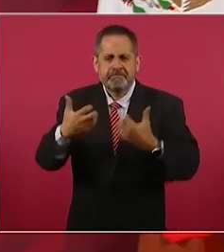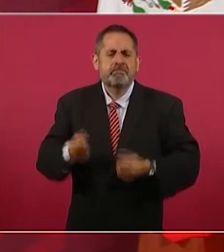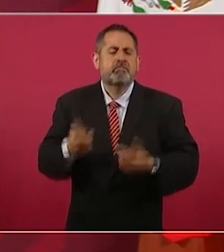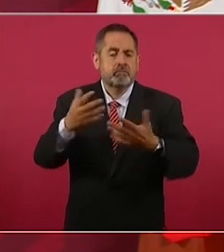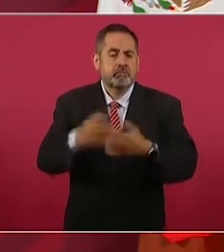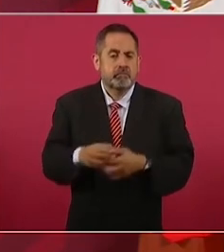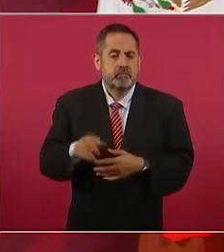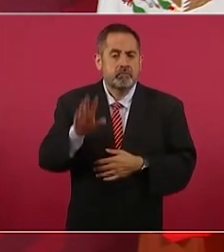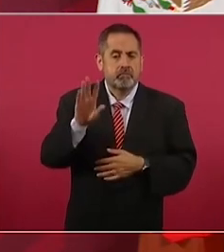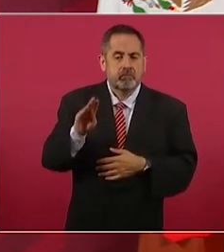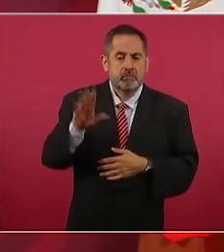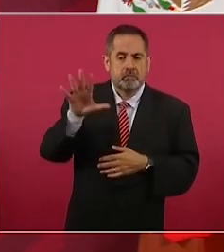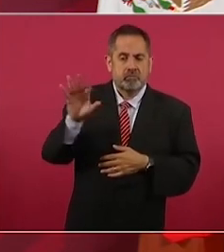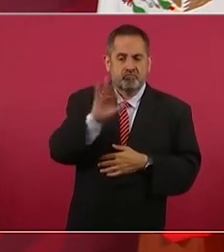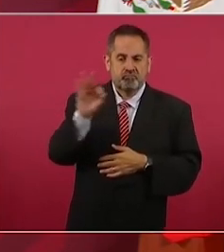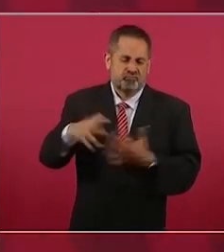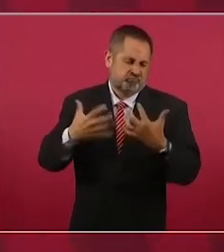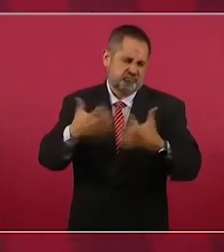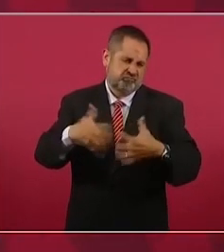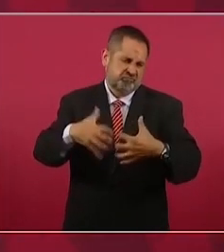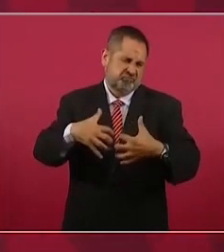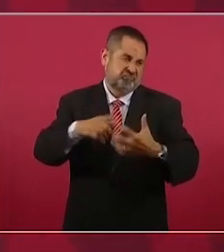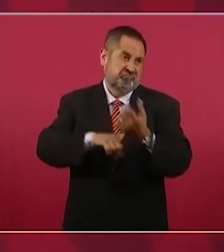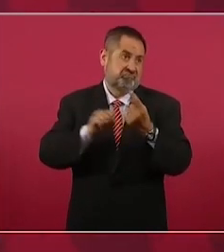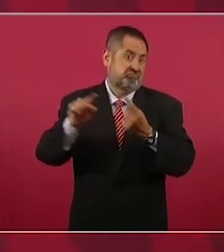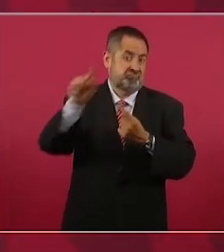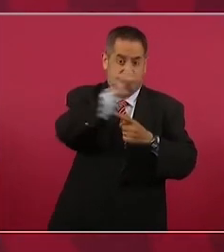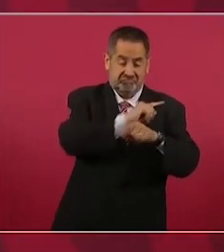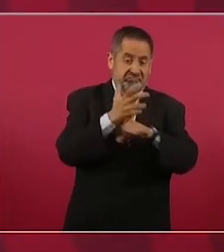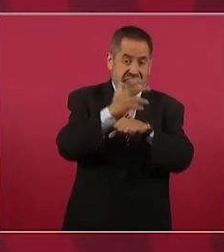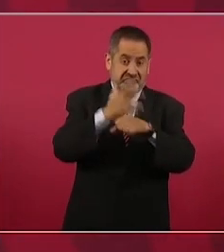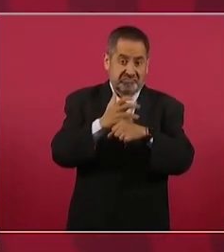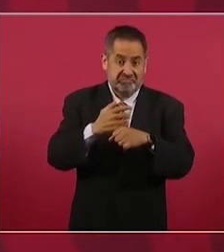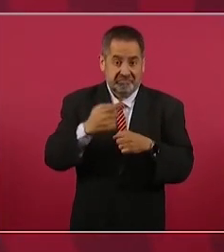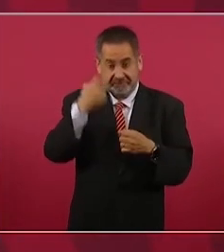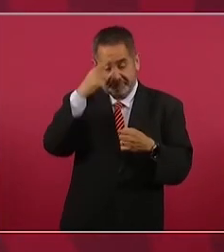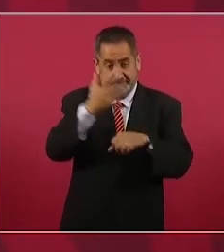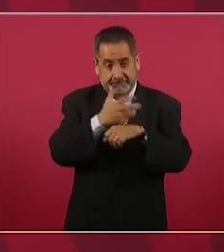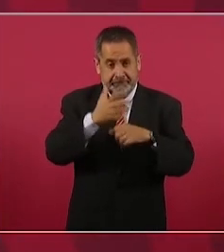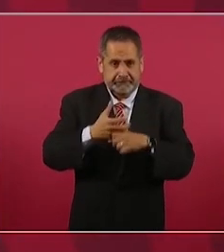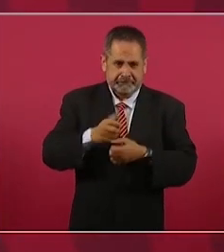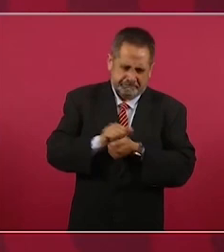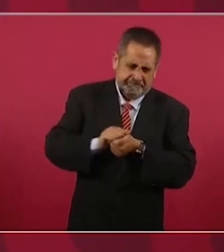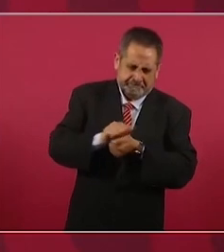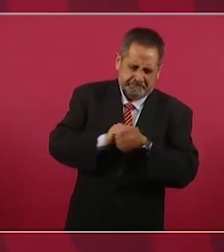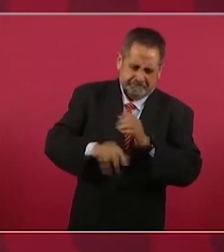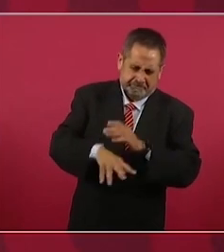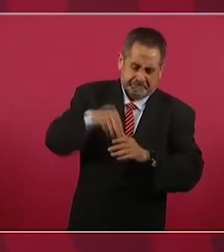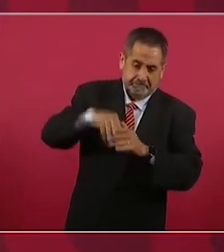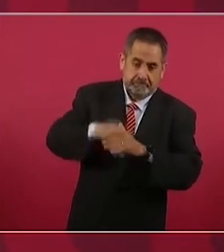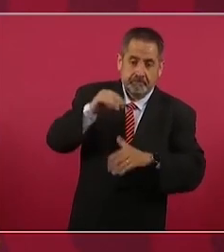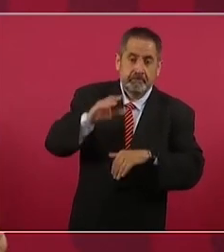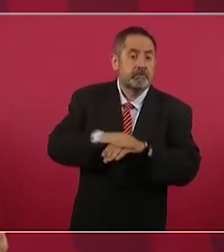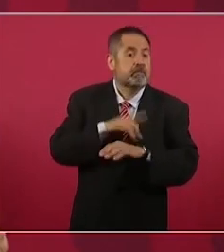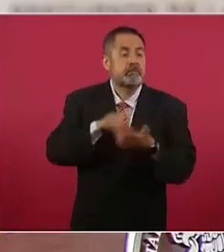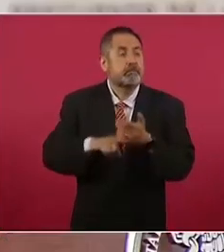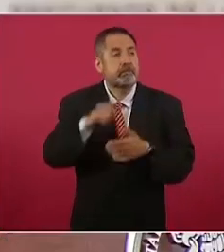Al 95% de su capacidad, porque tienen una